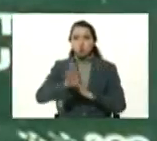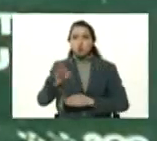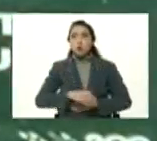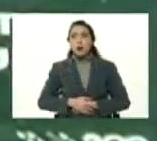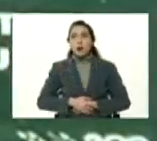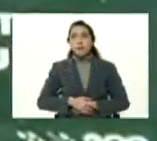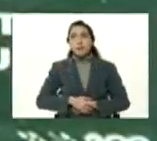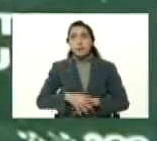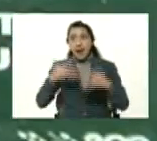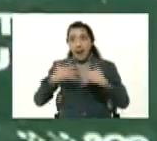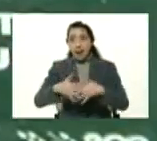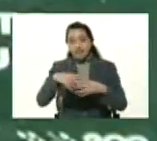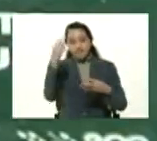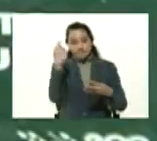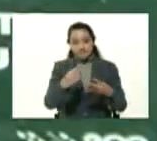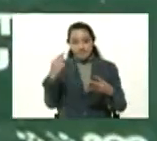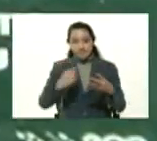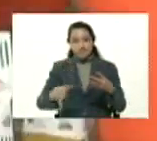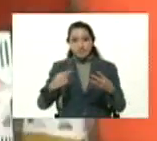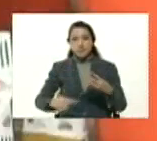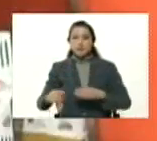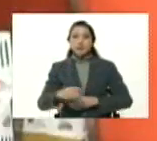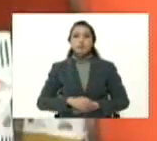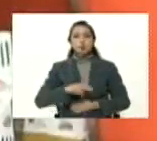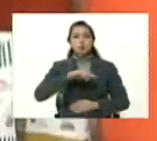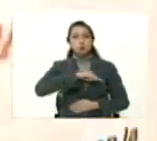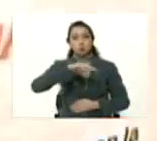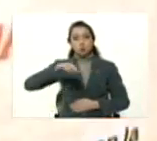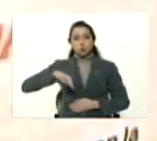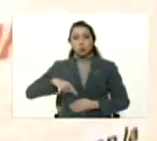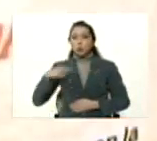grandes, medianas y pequeñas. Aquí estamos